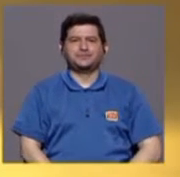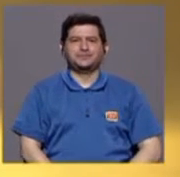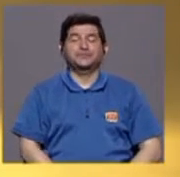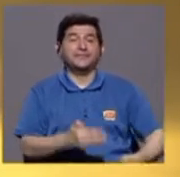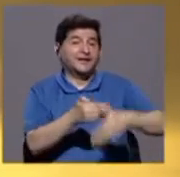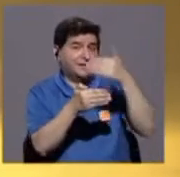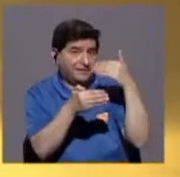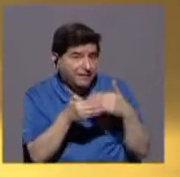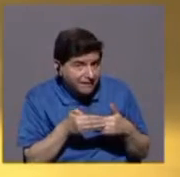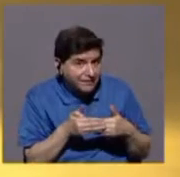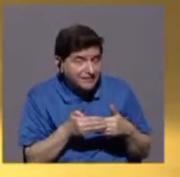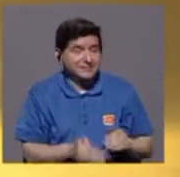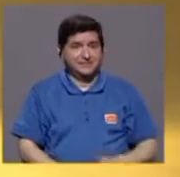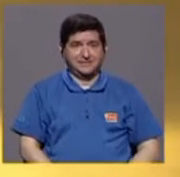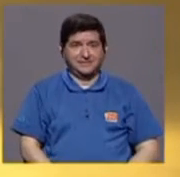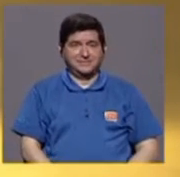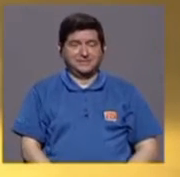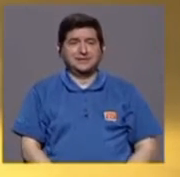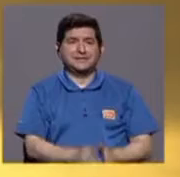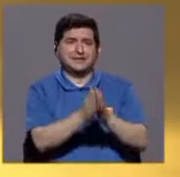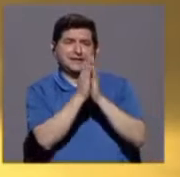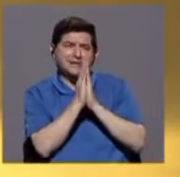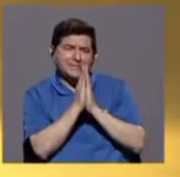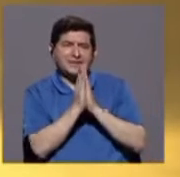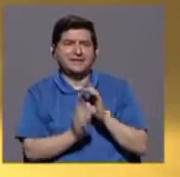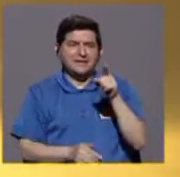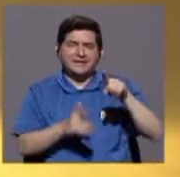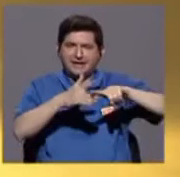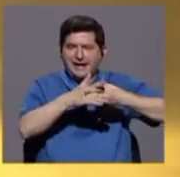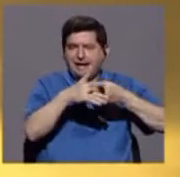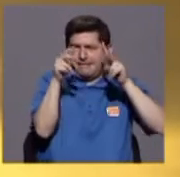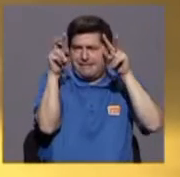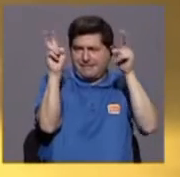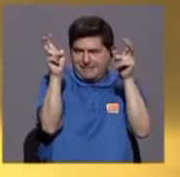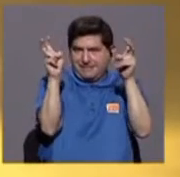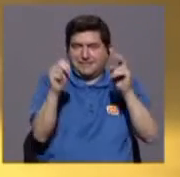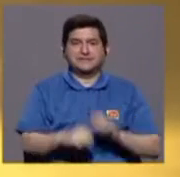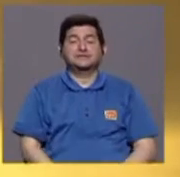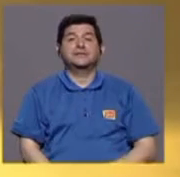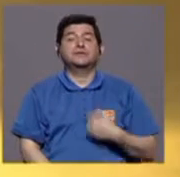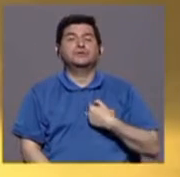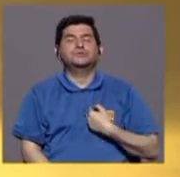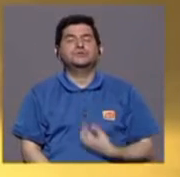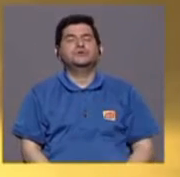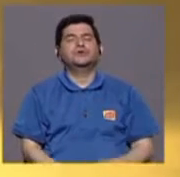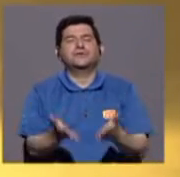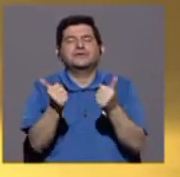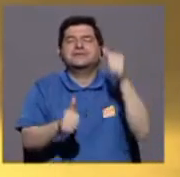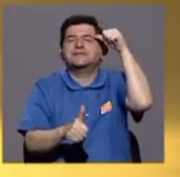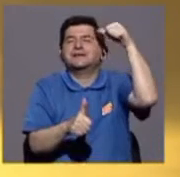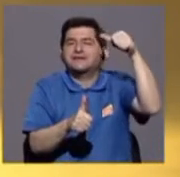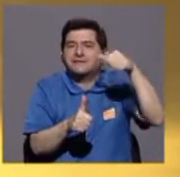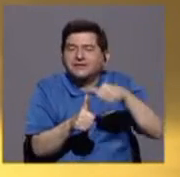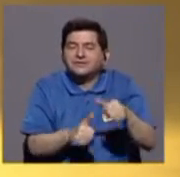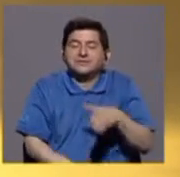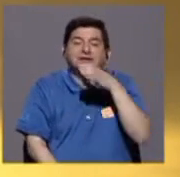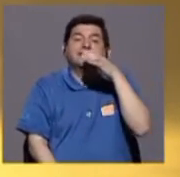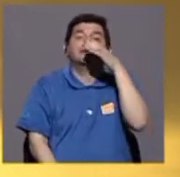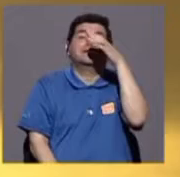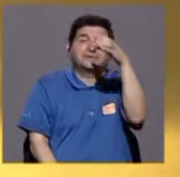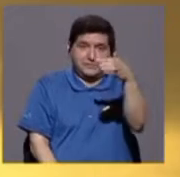antes de pedirle que inicie el tema, quiero reiterar la recomendación de